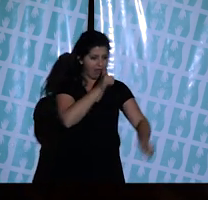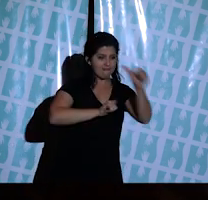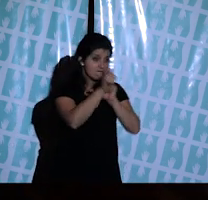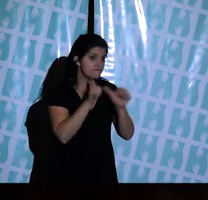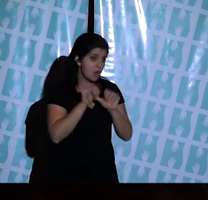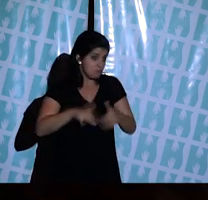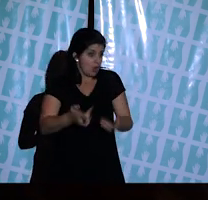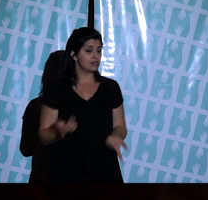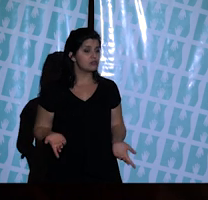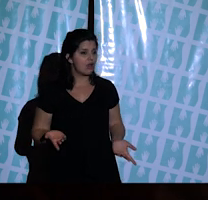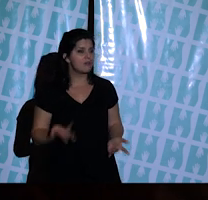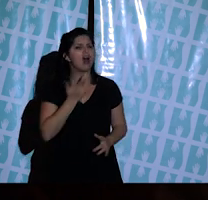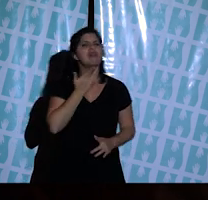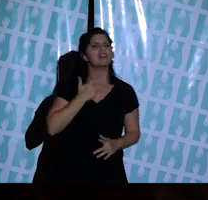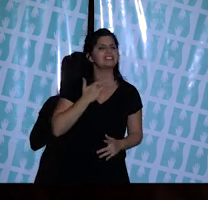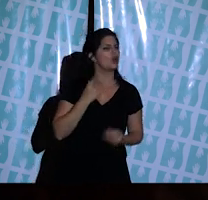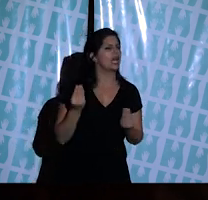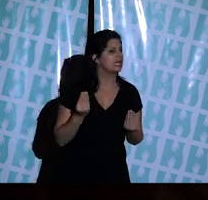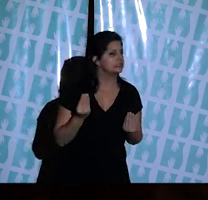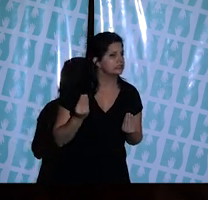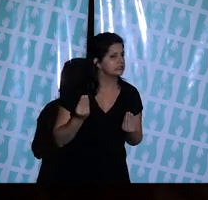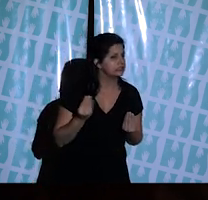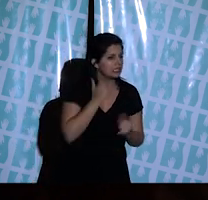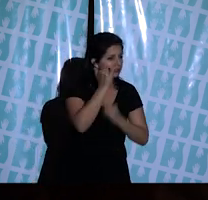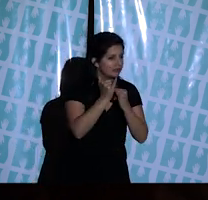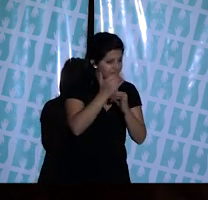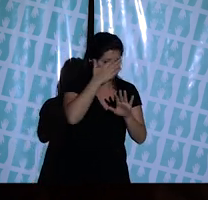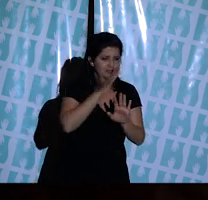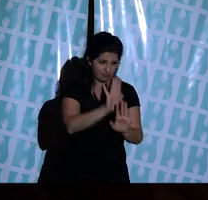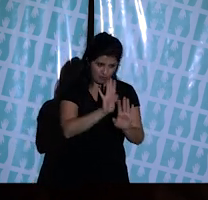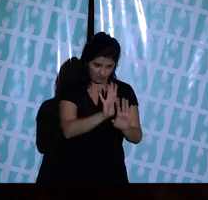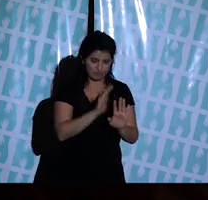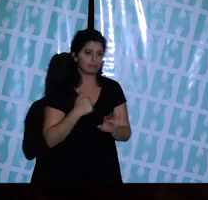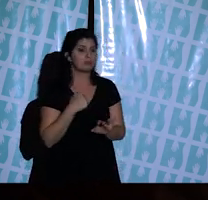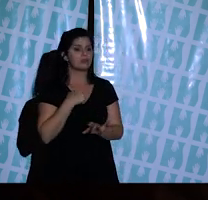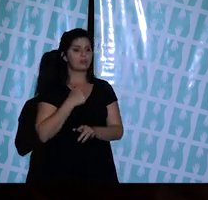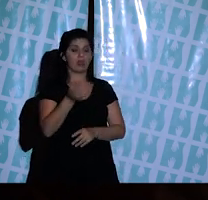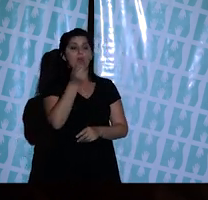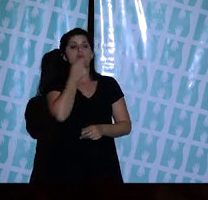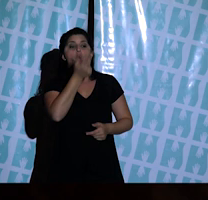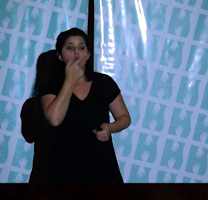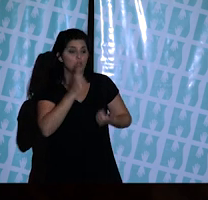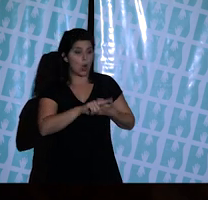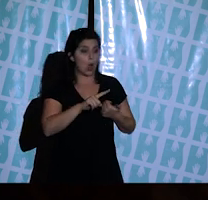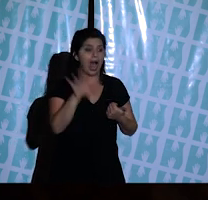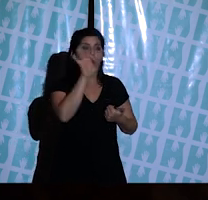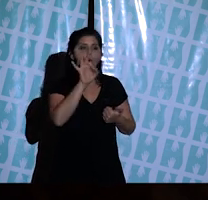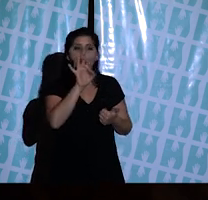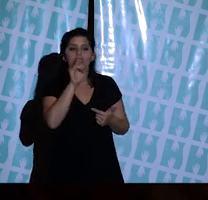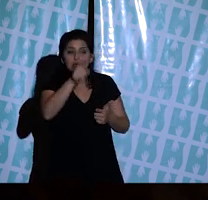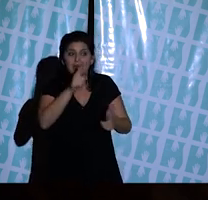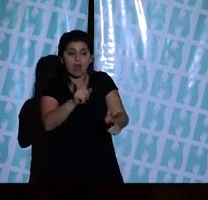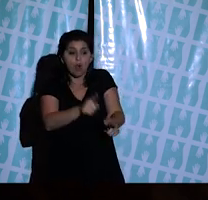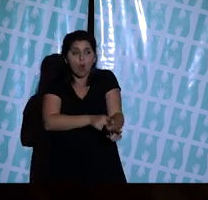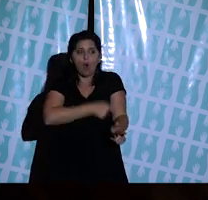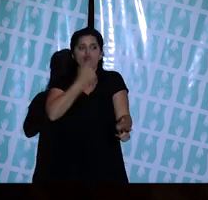es la definición de adicción? Esto lo vamos a ver más claramente. Consumir una droga o una conducta de